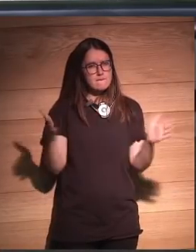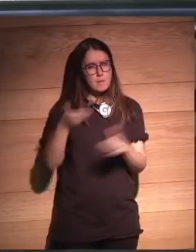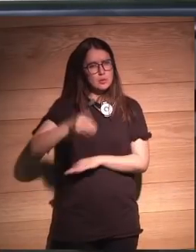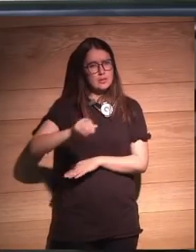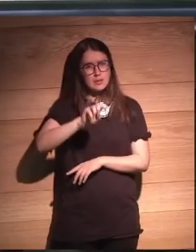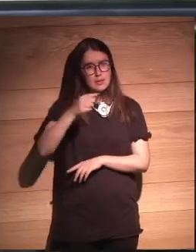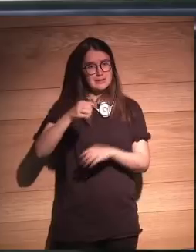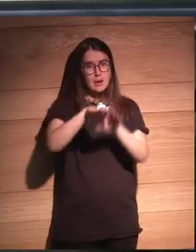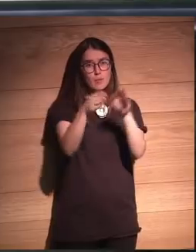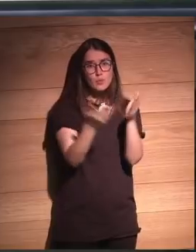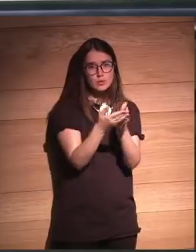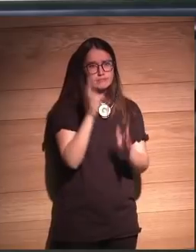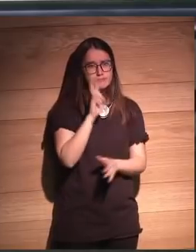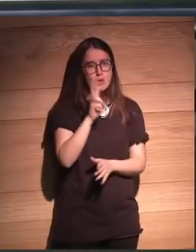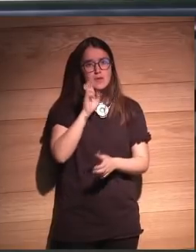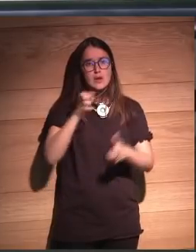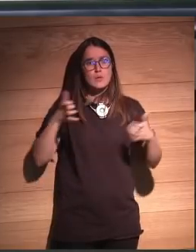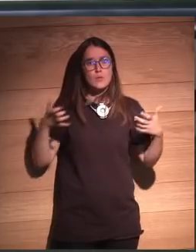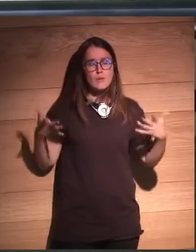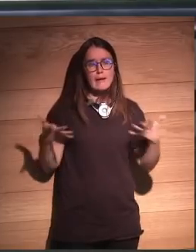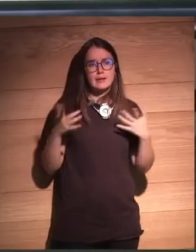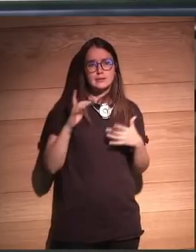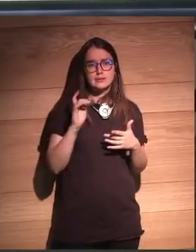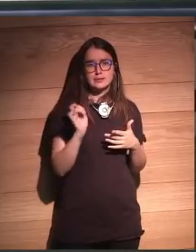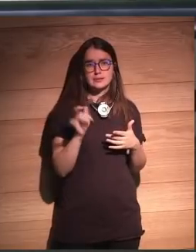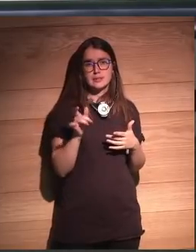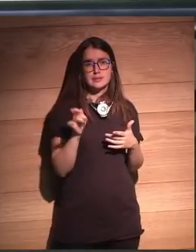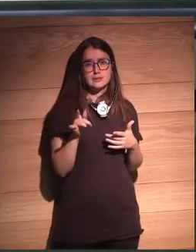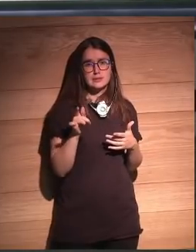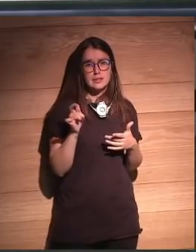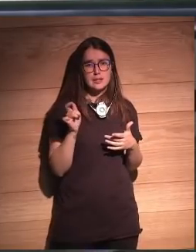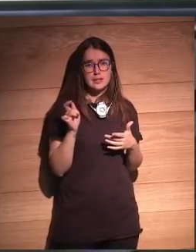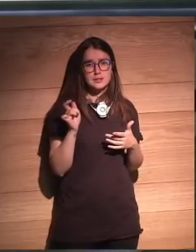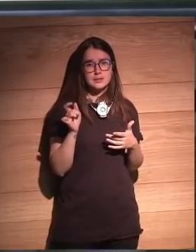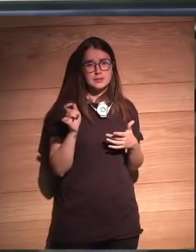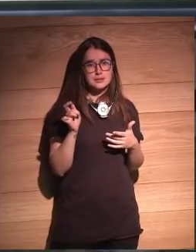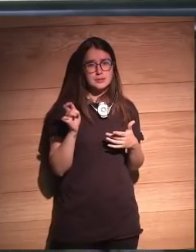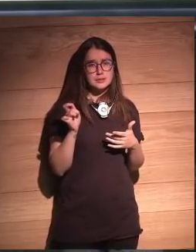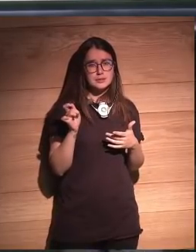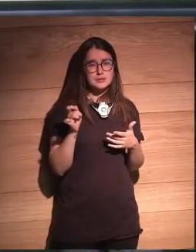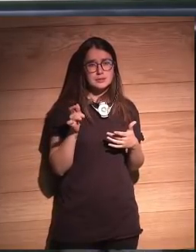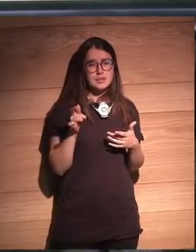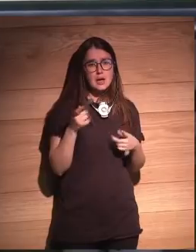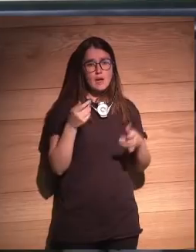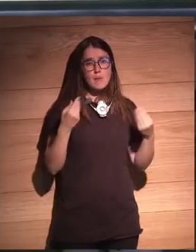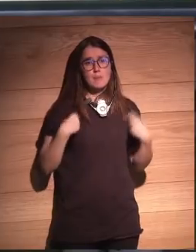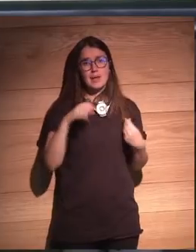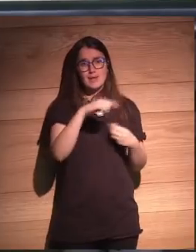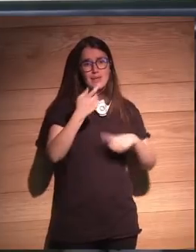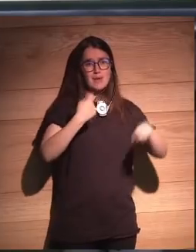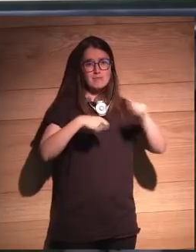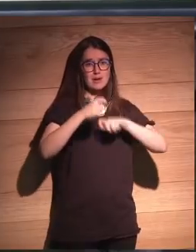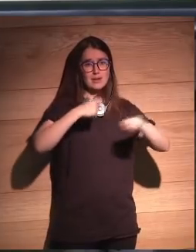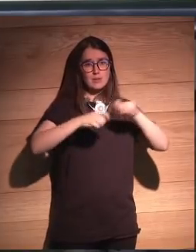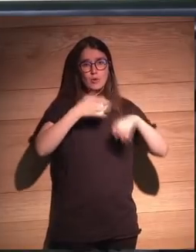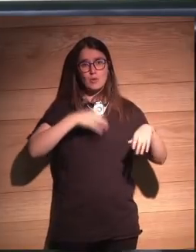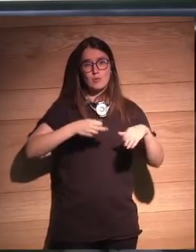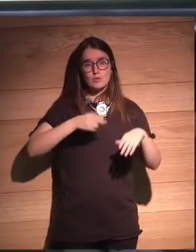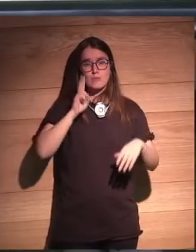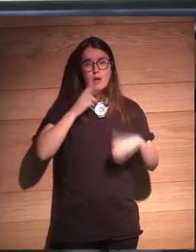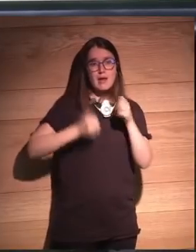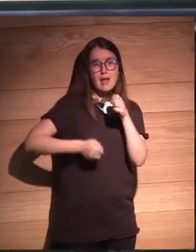mundo se puede observar que hay un cierto tipo de vivienda mercantilizada. Podemos ver edificios